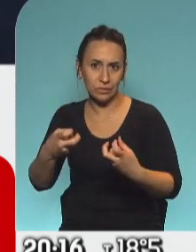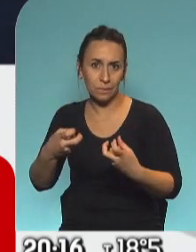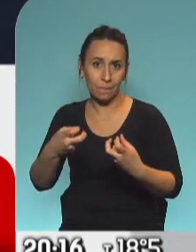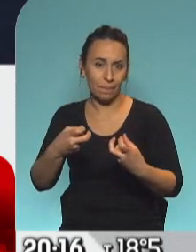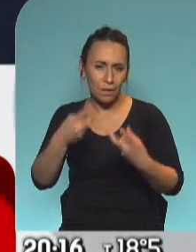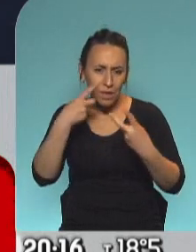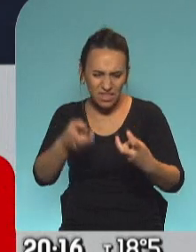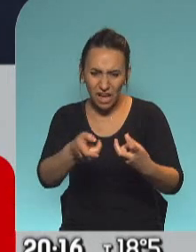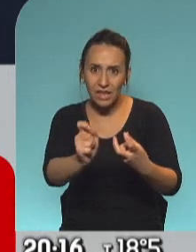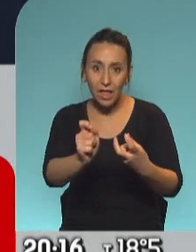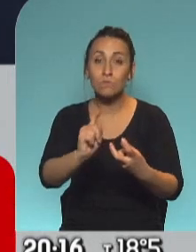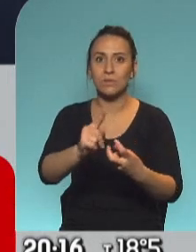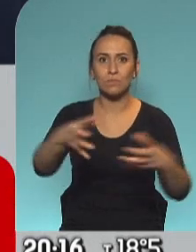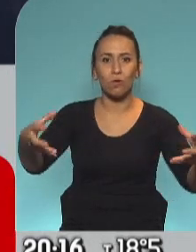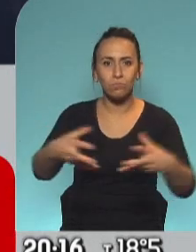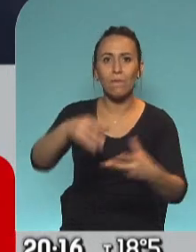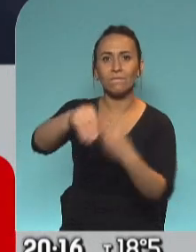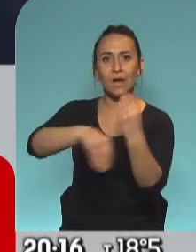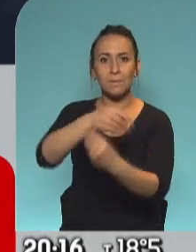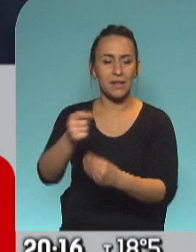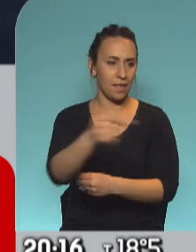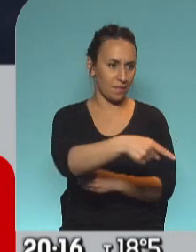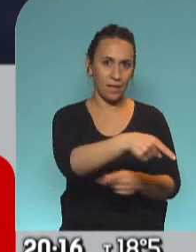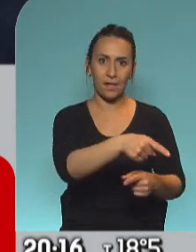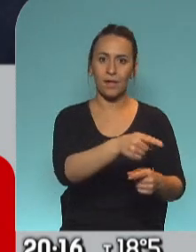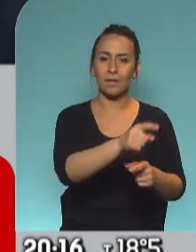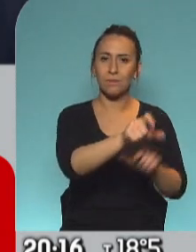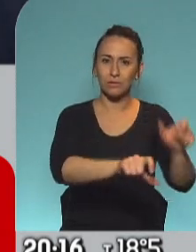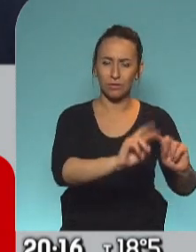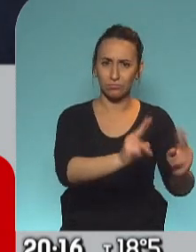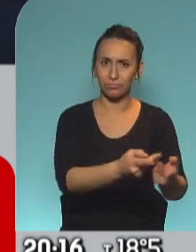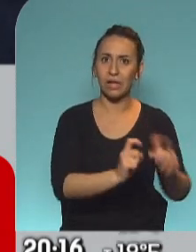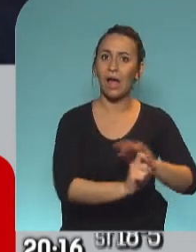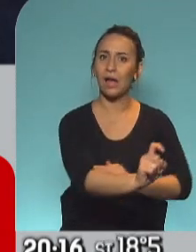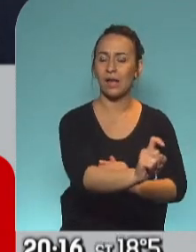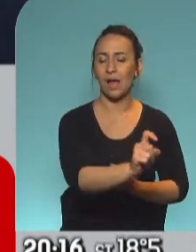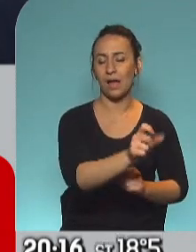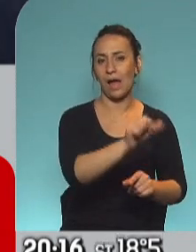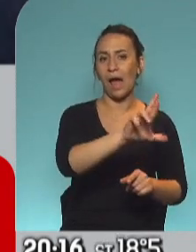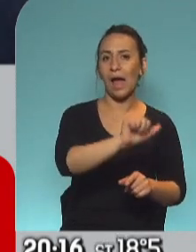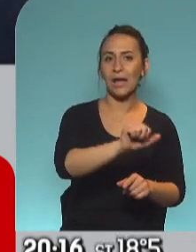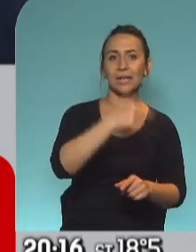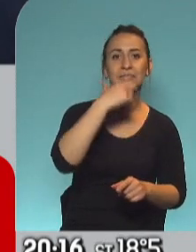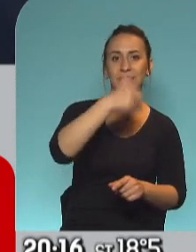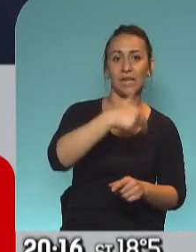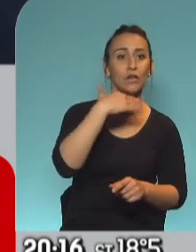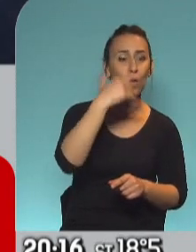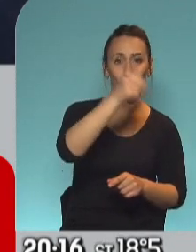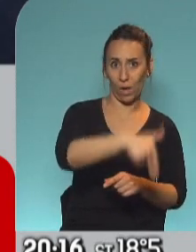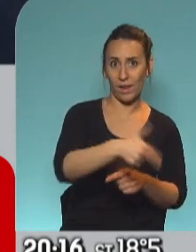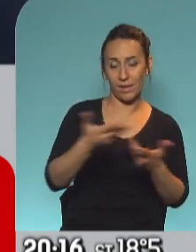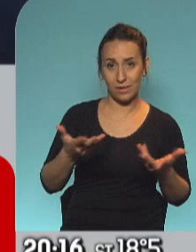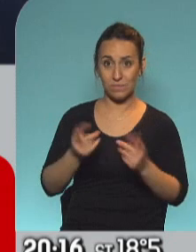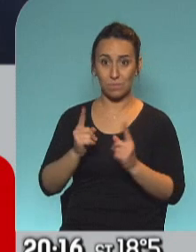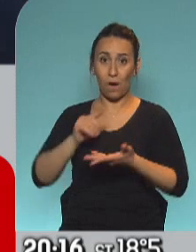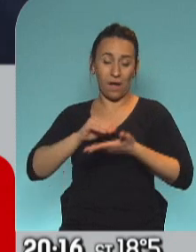de familiares del Ara San Juan, que nunca tendrían que haber existido, digamos, ¿no? Porque no había, como lo explicaba hoy la doctora